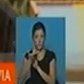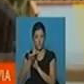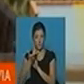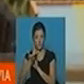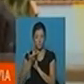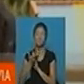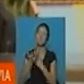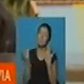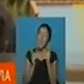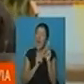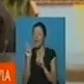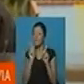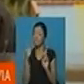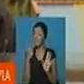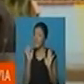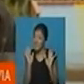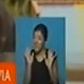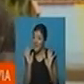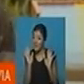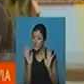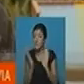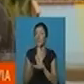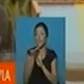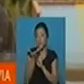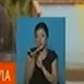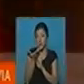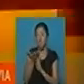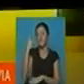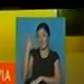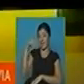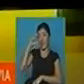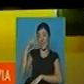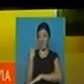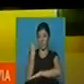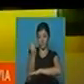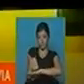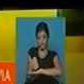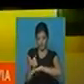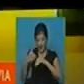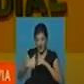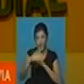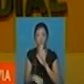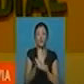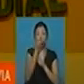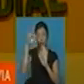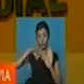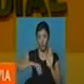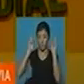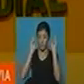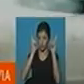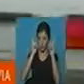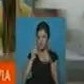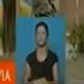Bueno, dicen que ha subido desde que ha entrado el presidente Evo Morales. Según el Banco Mundial, durante la